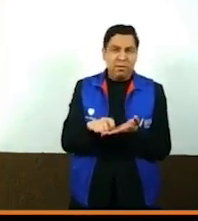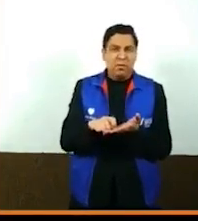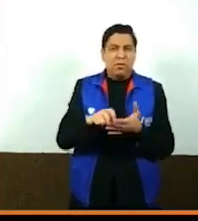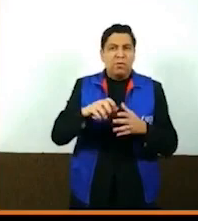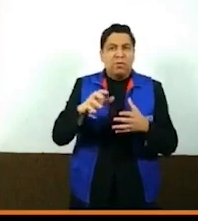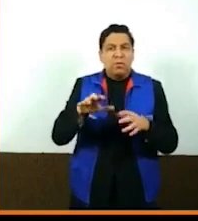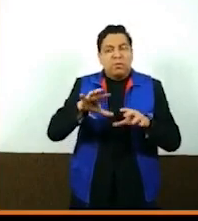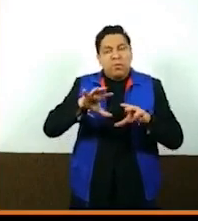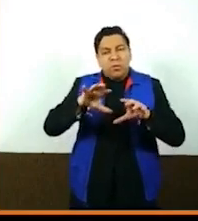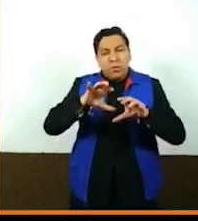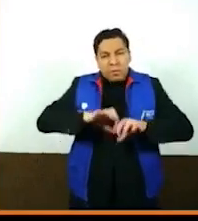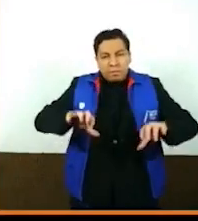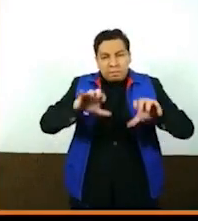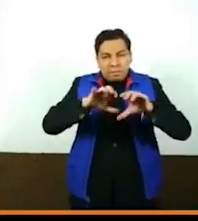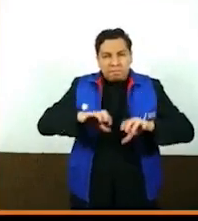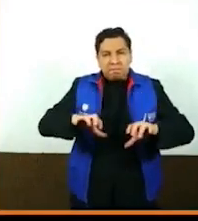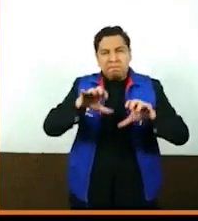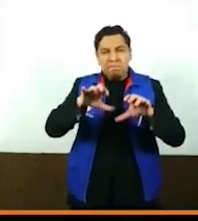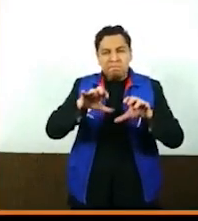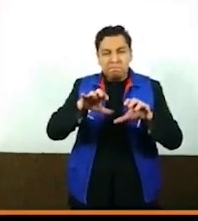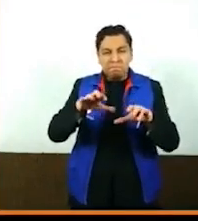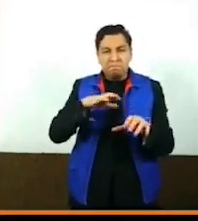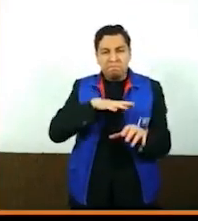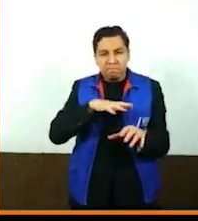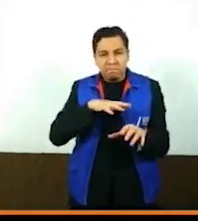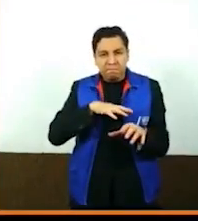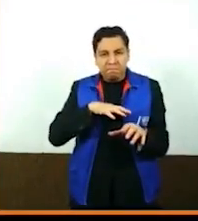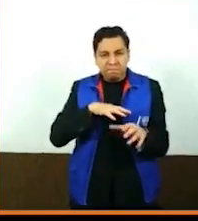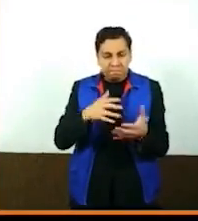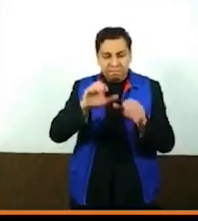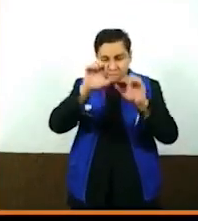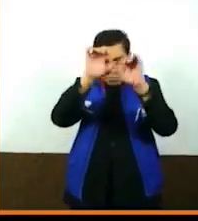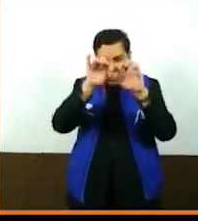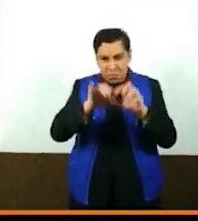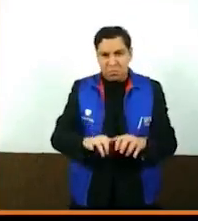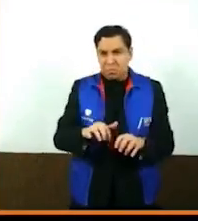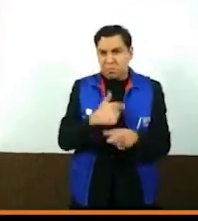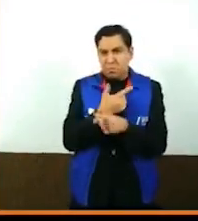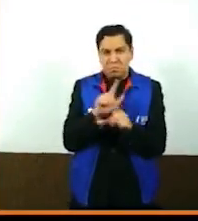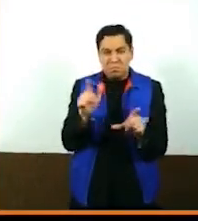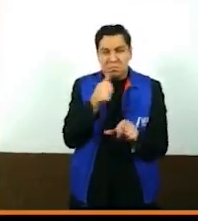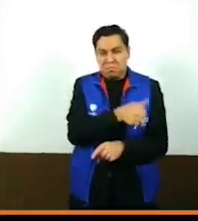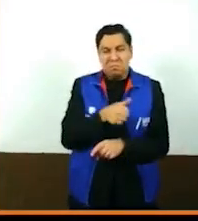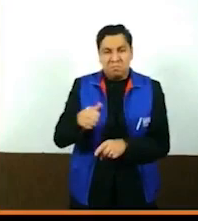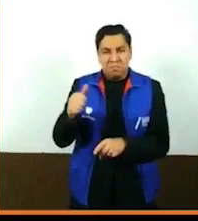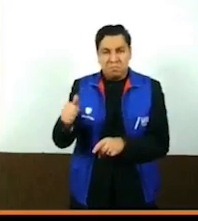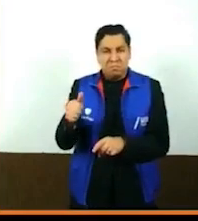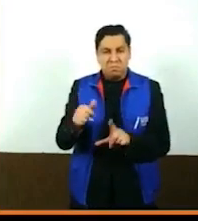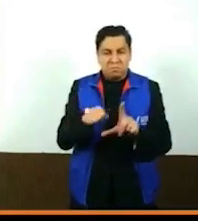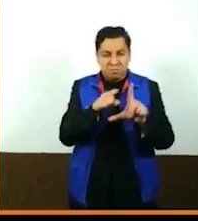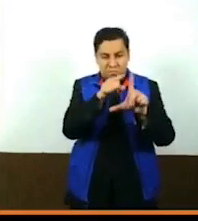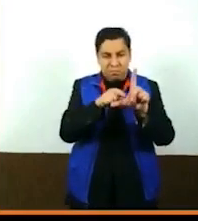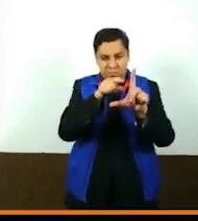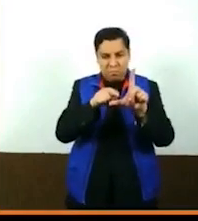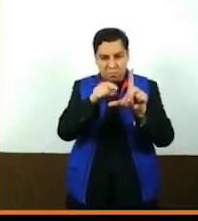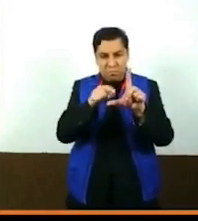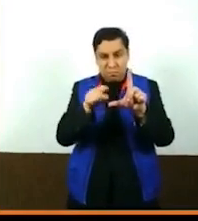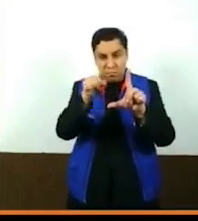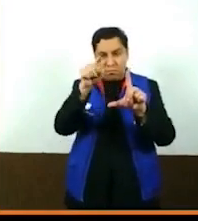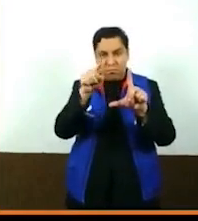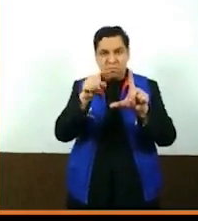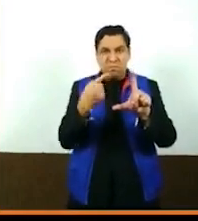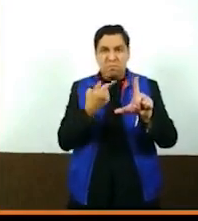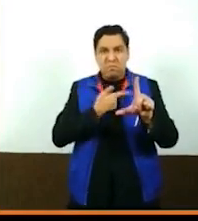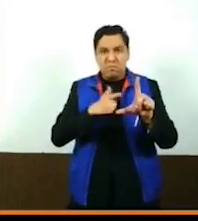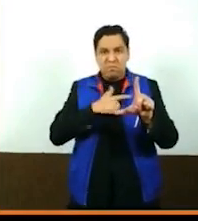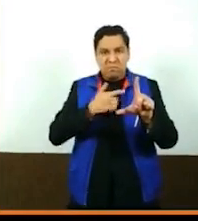saber cómo está el termómetro de la empresa, suena genial, ¿no? Entonces, pues muchísimas gracias. También la parte de monitorear y de predecir, creo que es